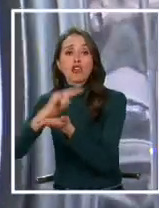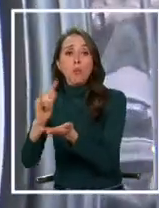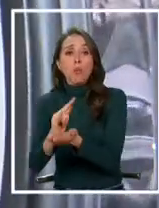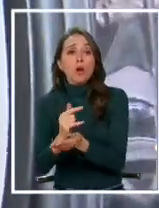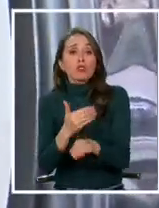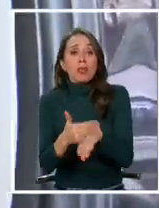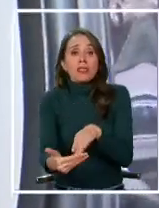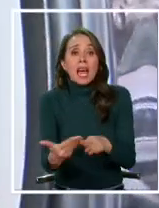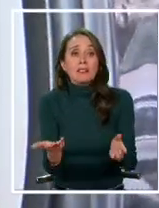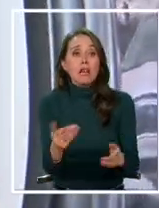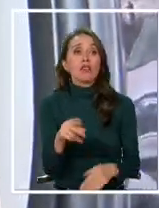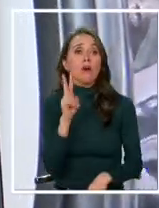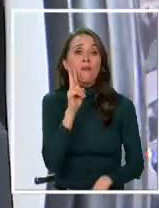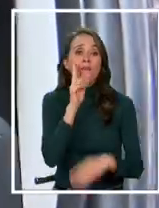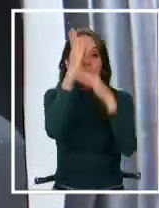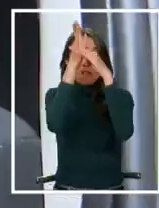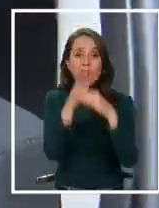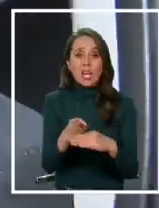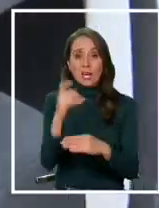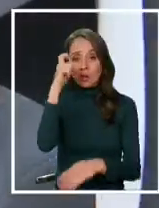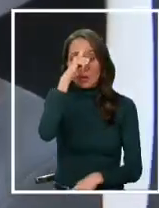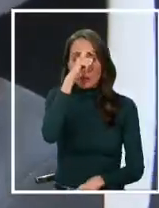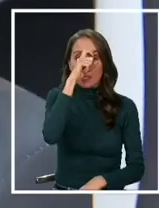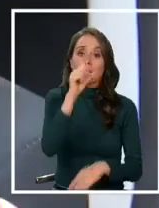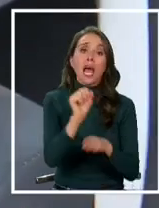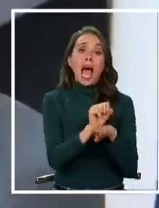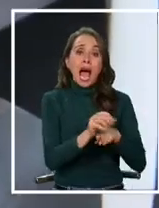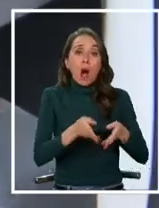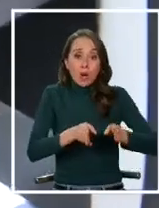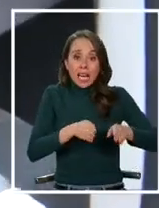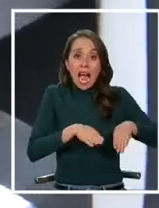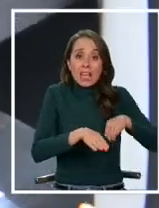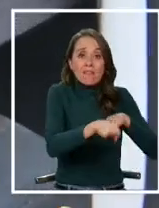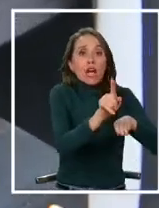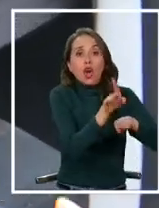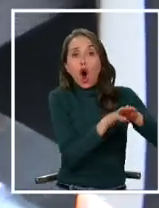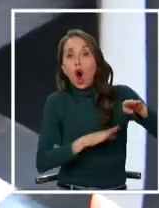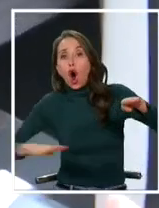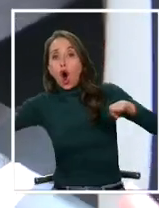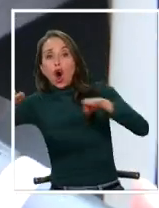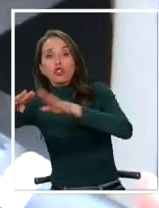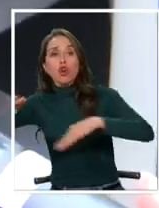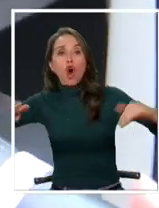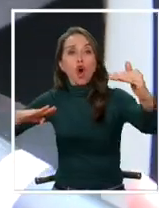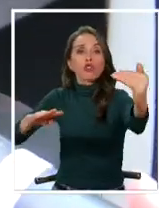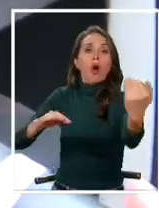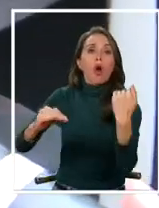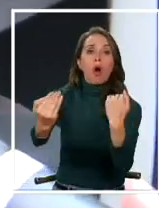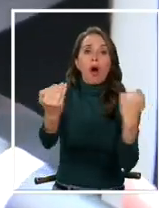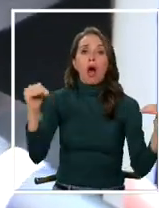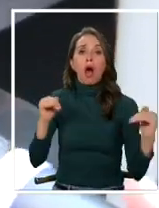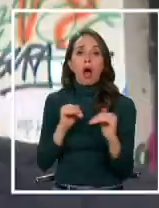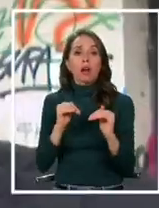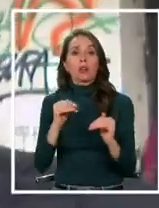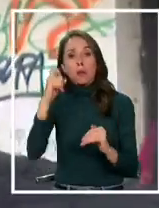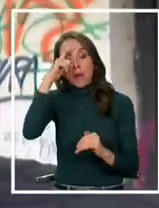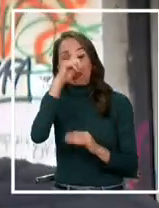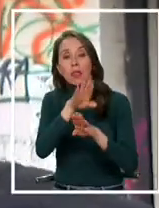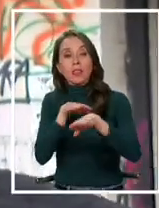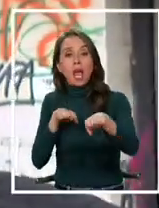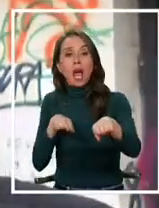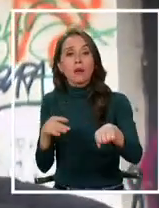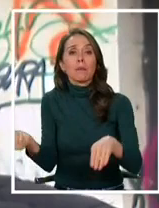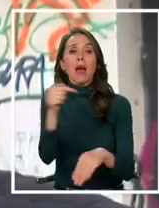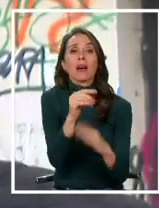es complejo los días vies porque constantemente hay desviaci de tránsito mucha congestión y mucho más difícil llegar a la casa